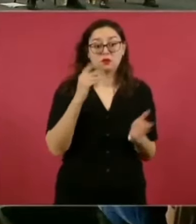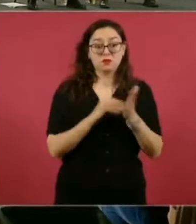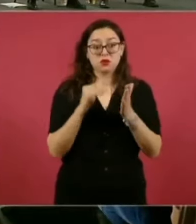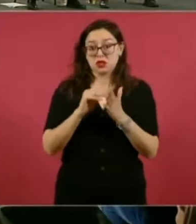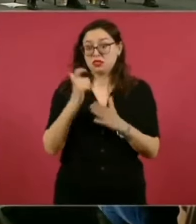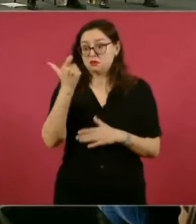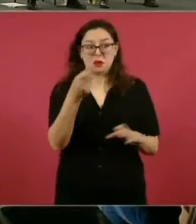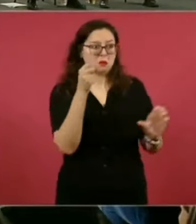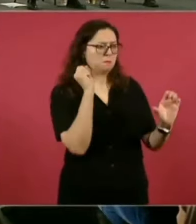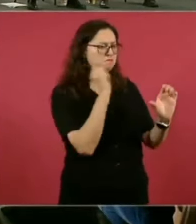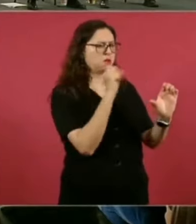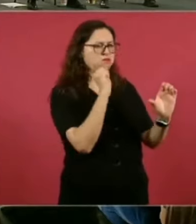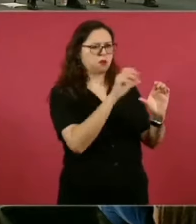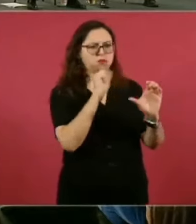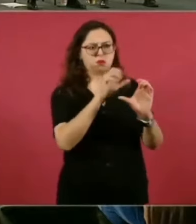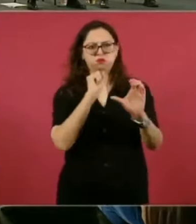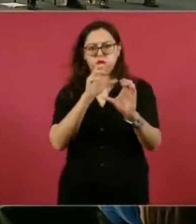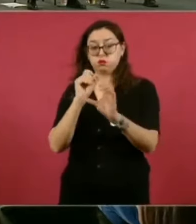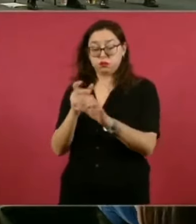pesos. A la fecha han sido ejercidos